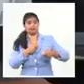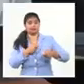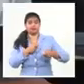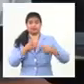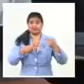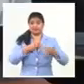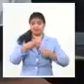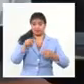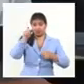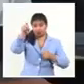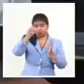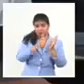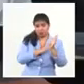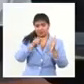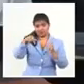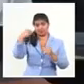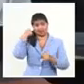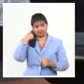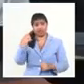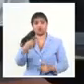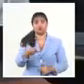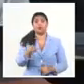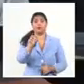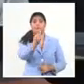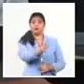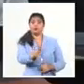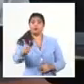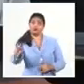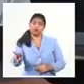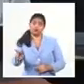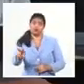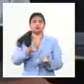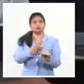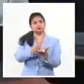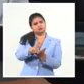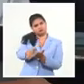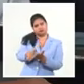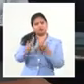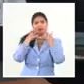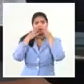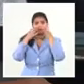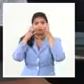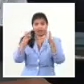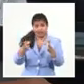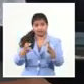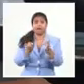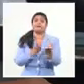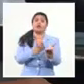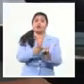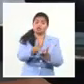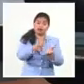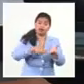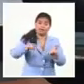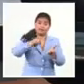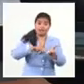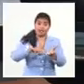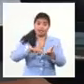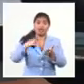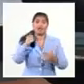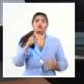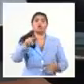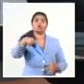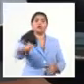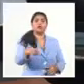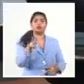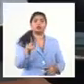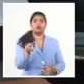en los últimos meses, en el último año, tienen una continuidad importante en el 2023. Por lo tanto, nosotros